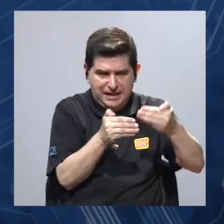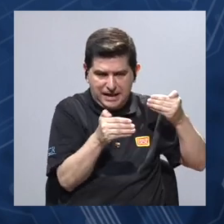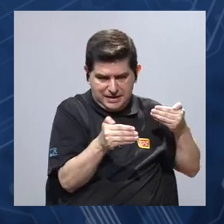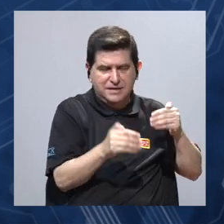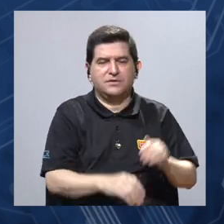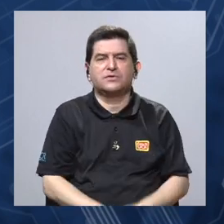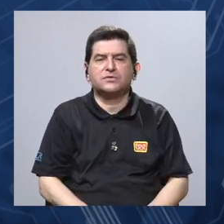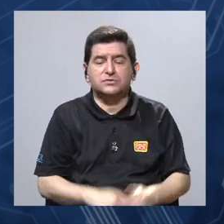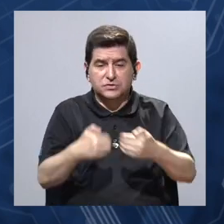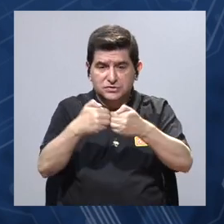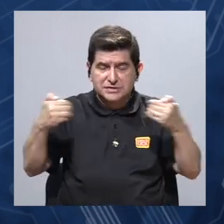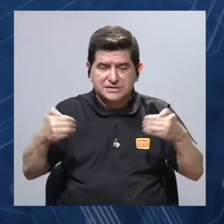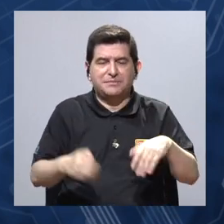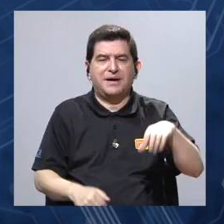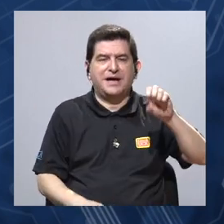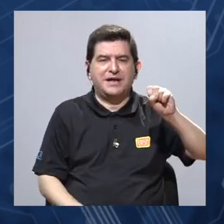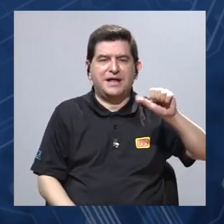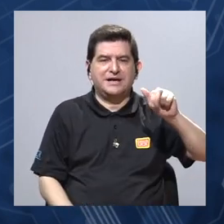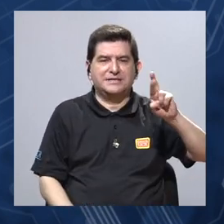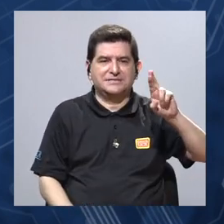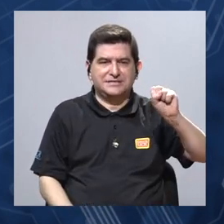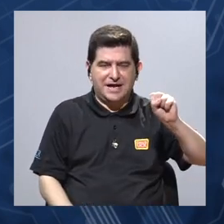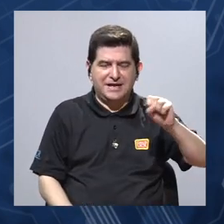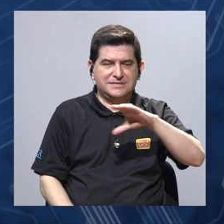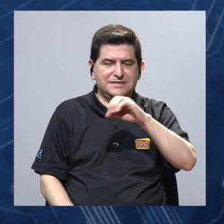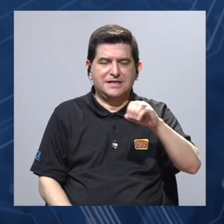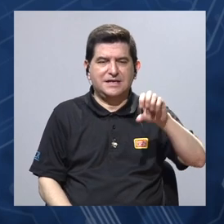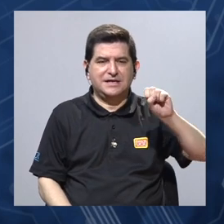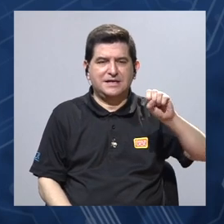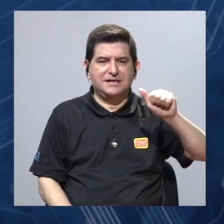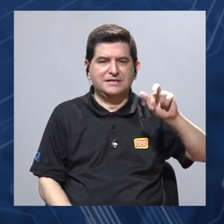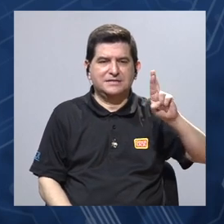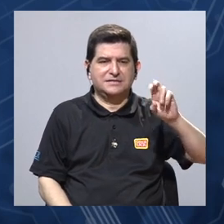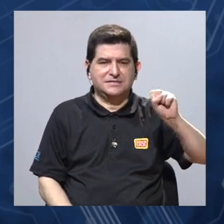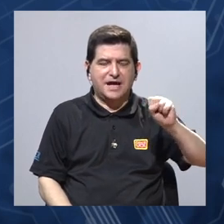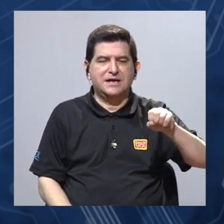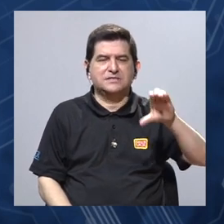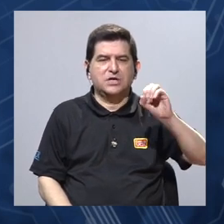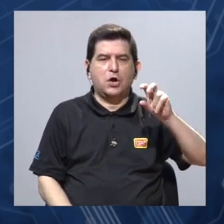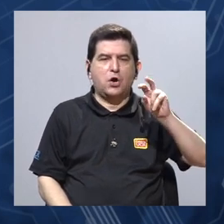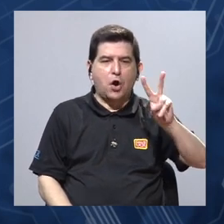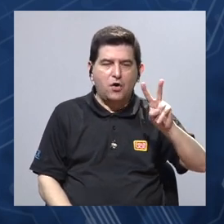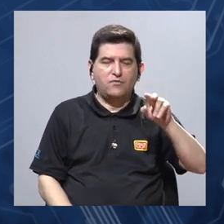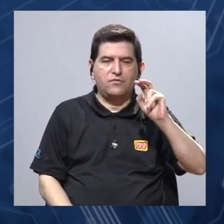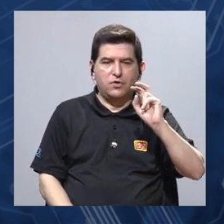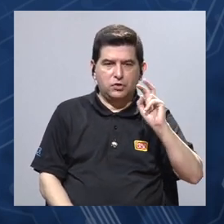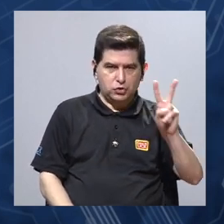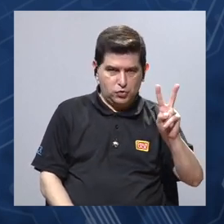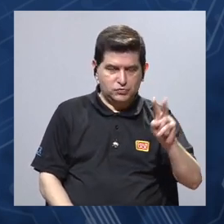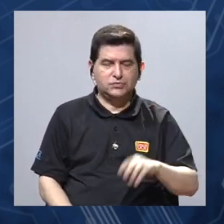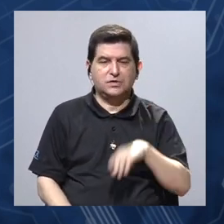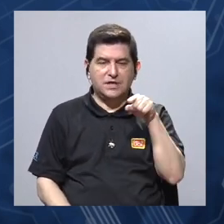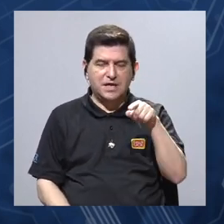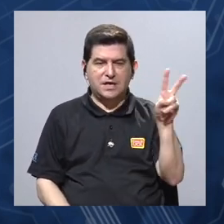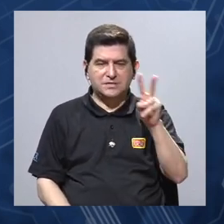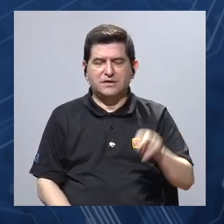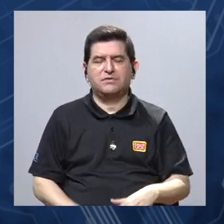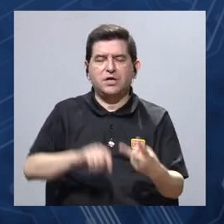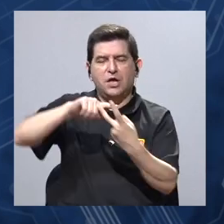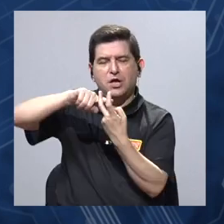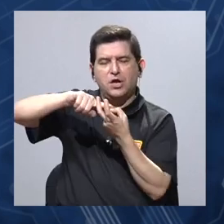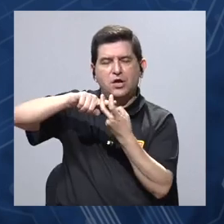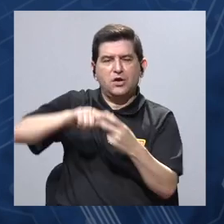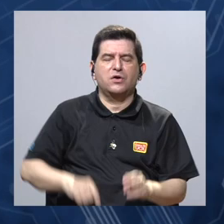se separan SARS y SARS-CoV-2, digamos, en su evolución, y es un virus que estuvo circulando en murciélagos en